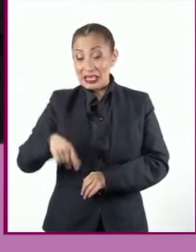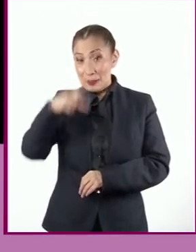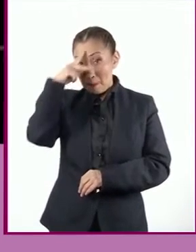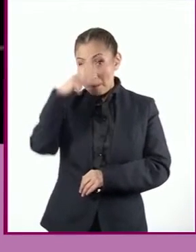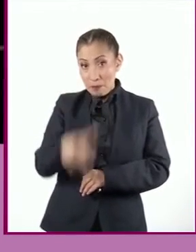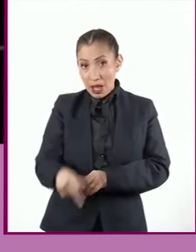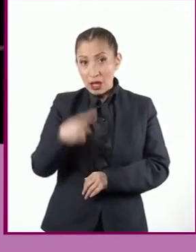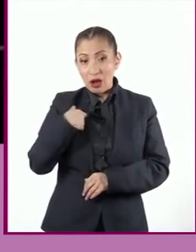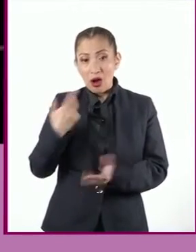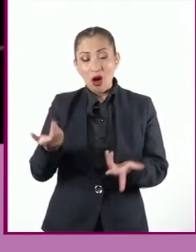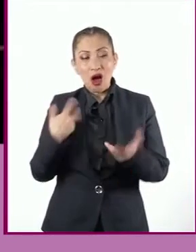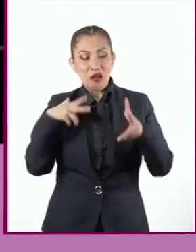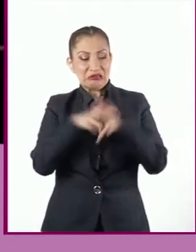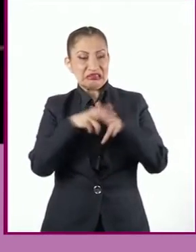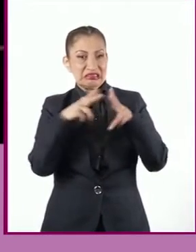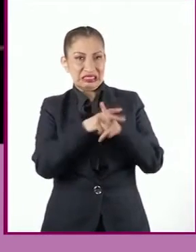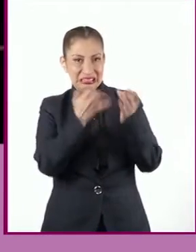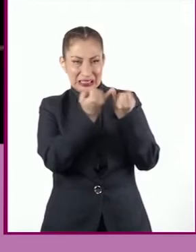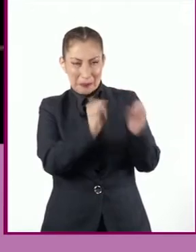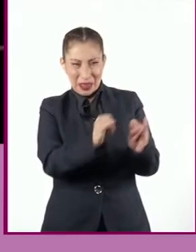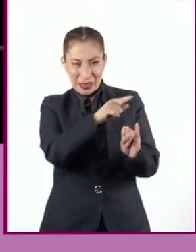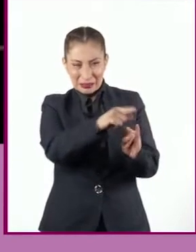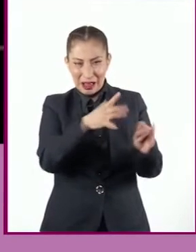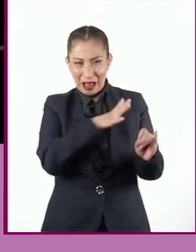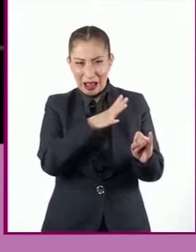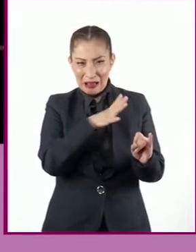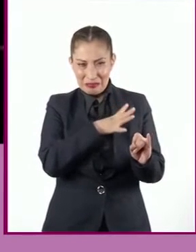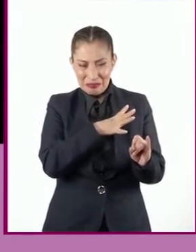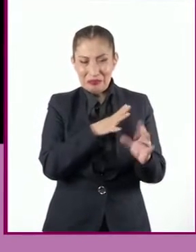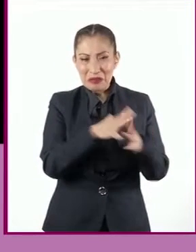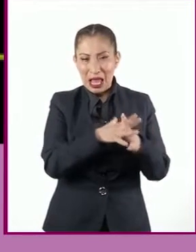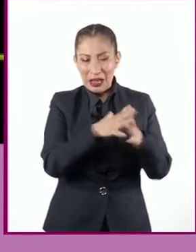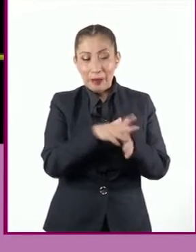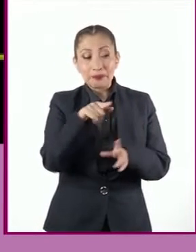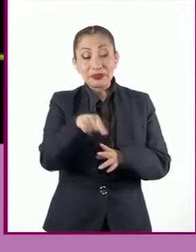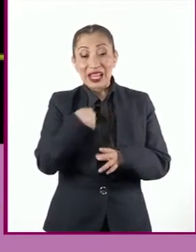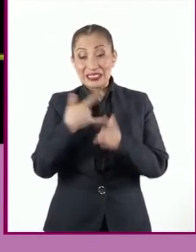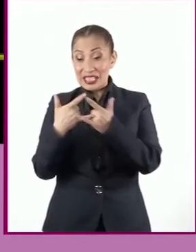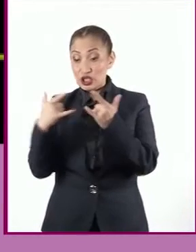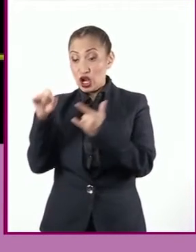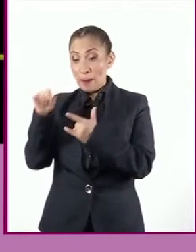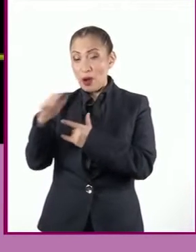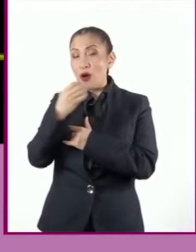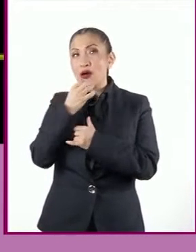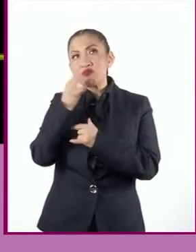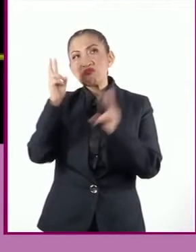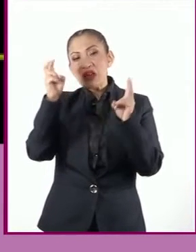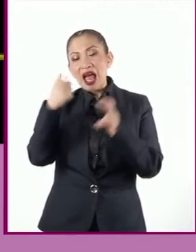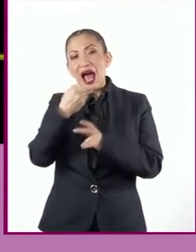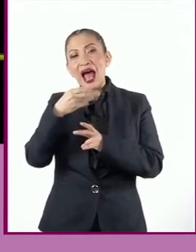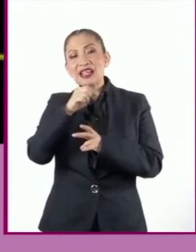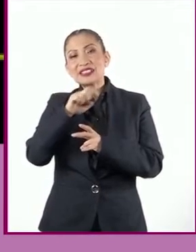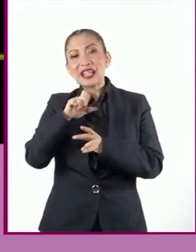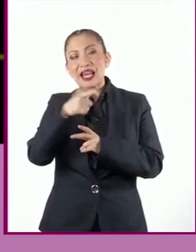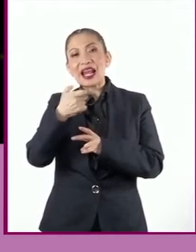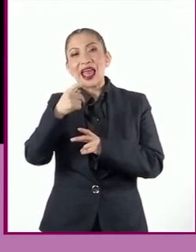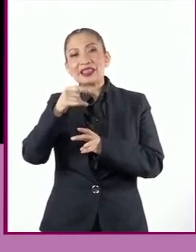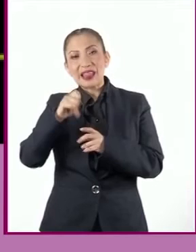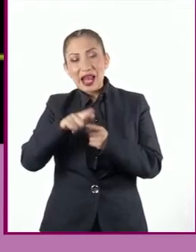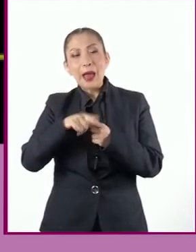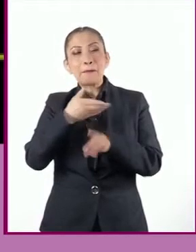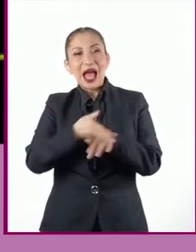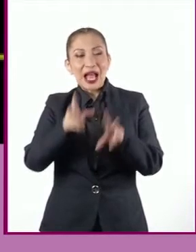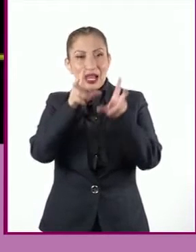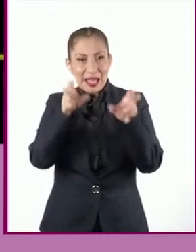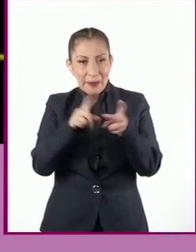México se peleaba la Guerra de Independencia. De esos cuentos son muy conocidos Hansel y Gretel,